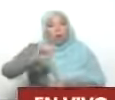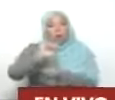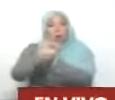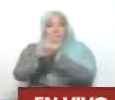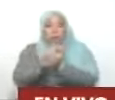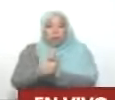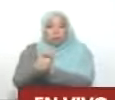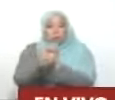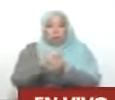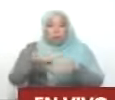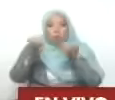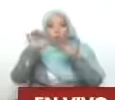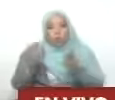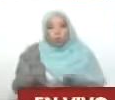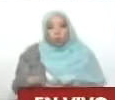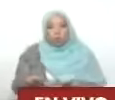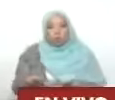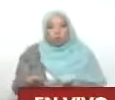está lleno de gente.